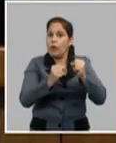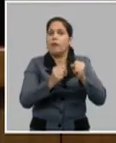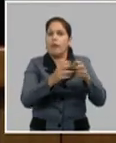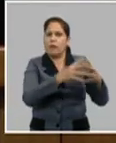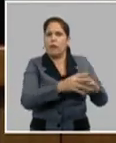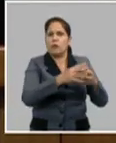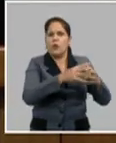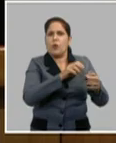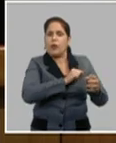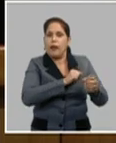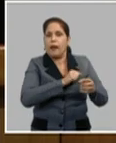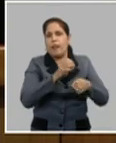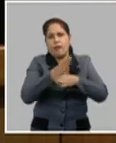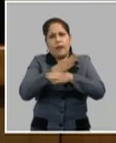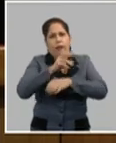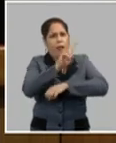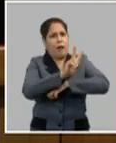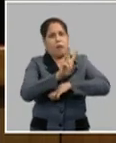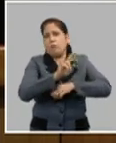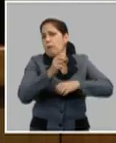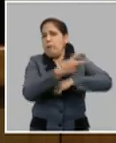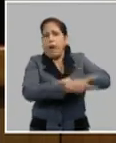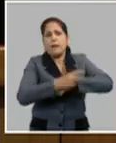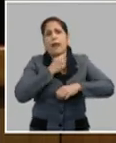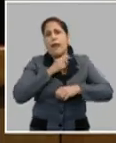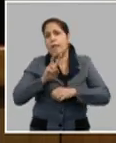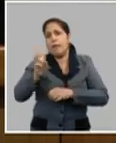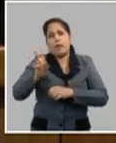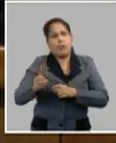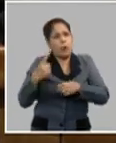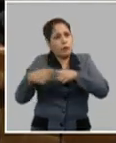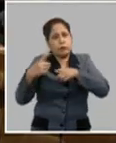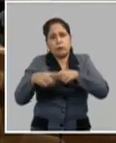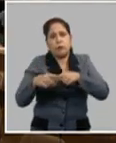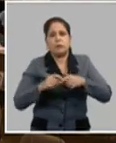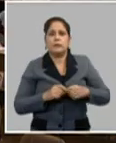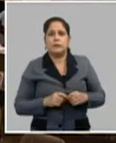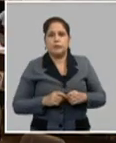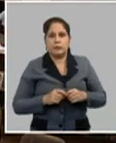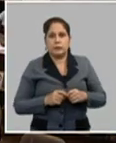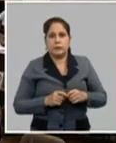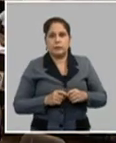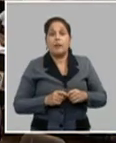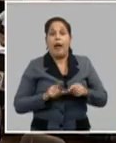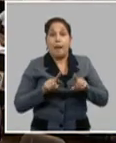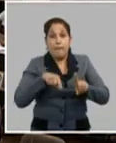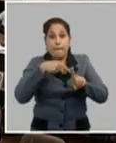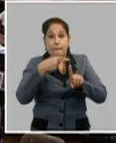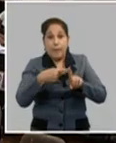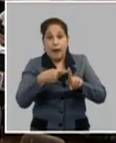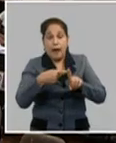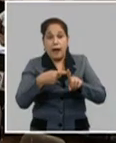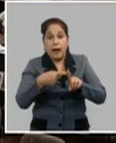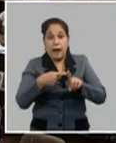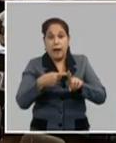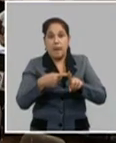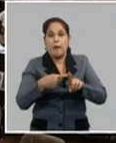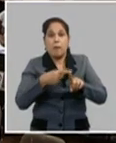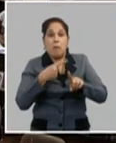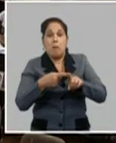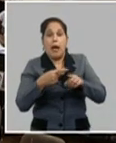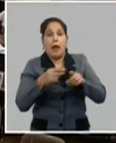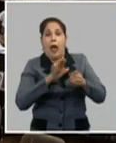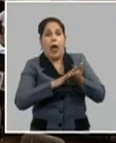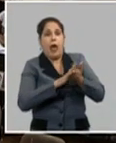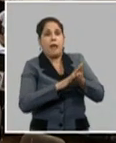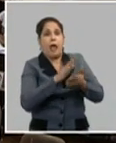estadounidense y a la escalada de la agresión contra Cuba, se sumó la impunidad.